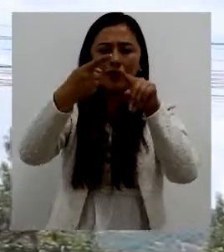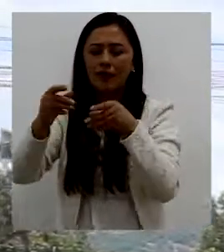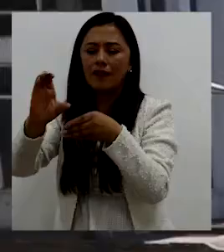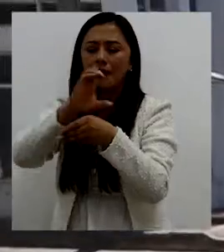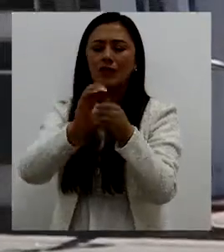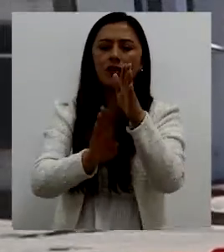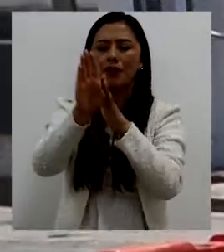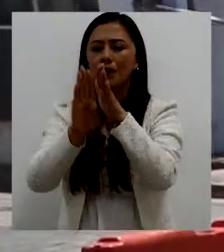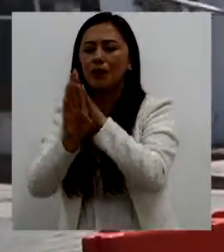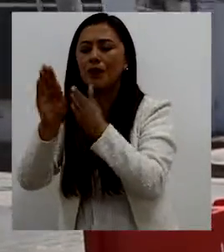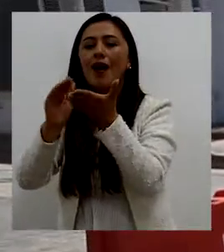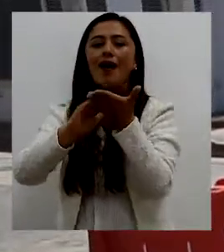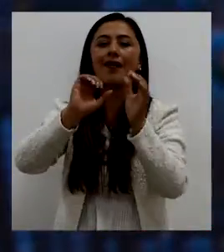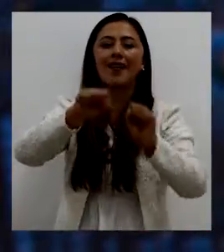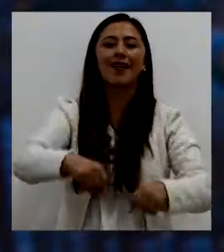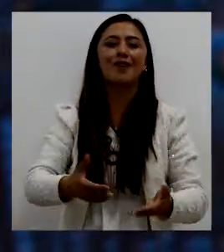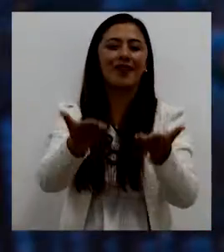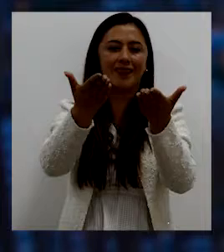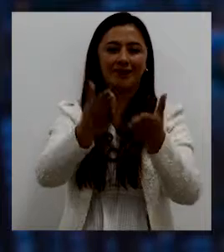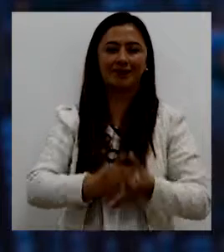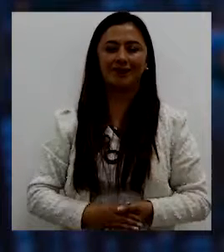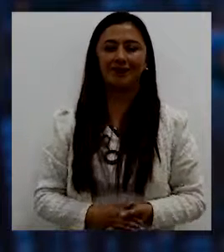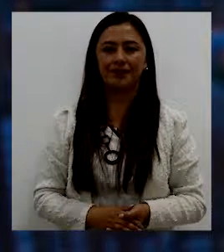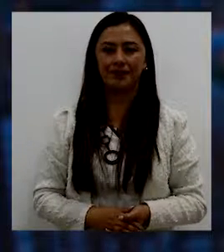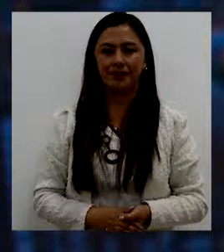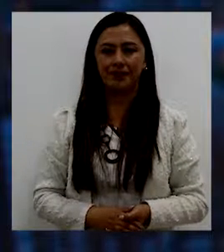el desarrollo para Tunja.